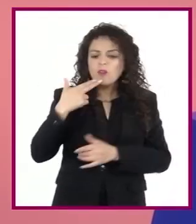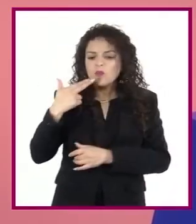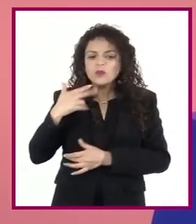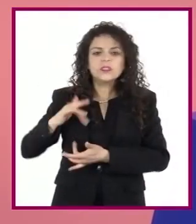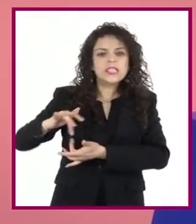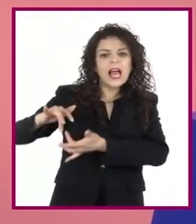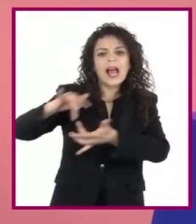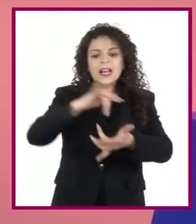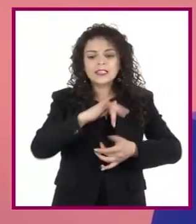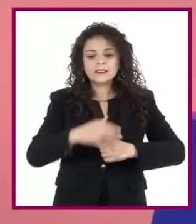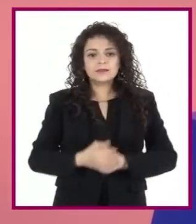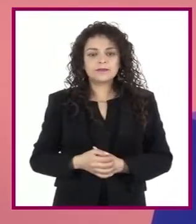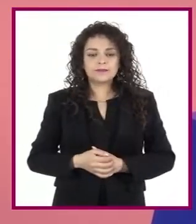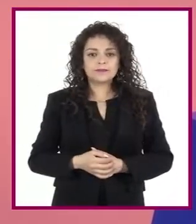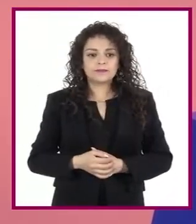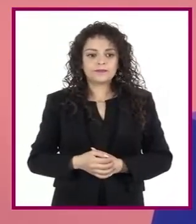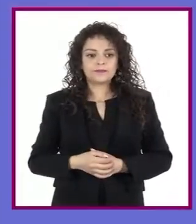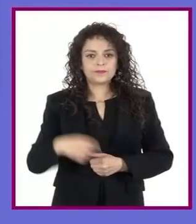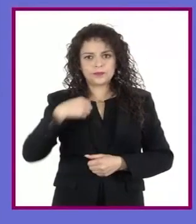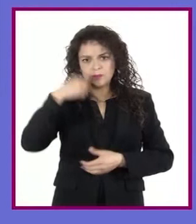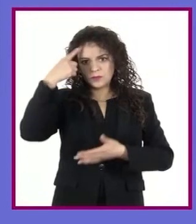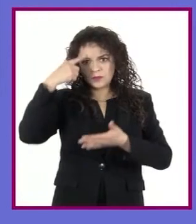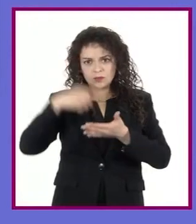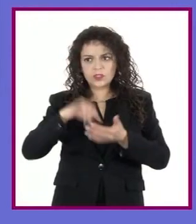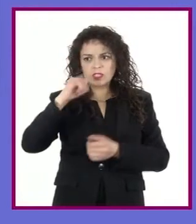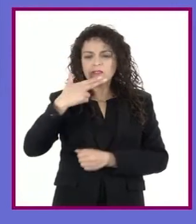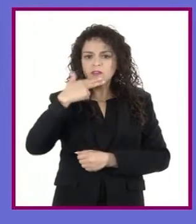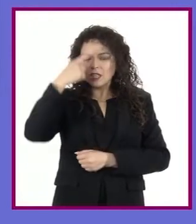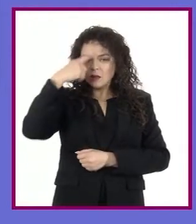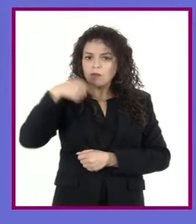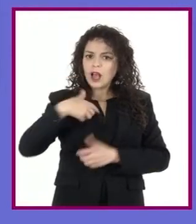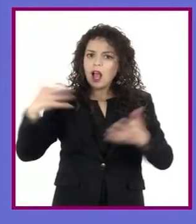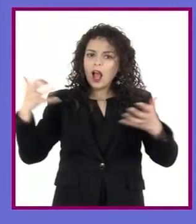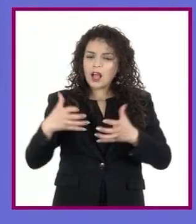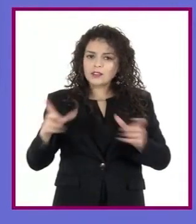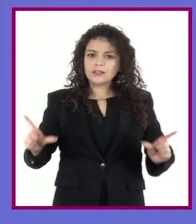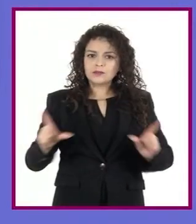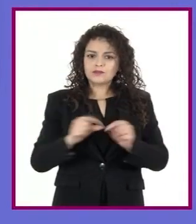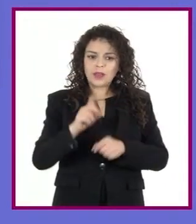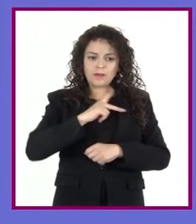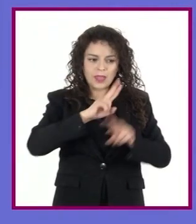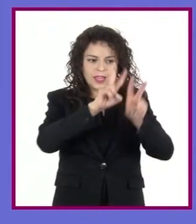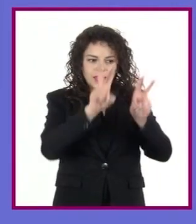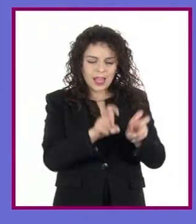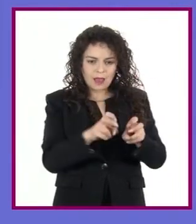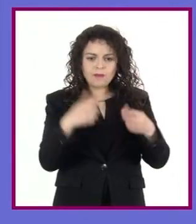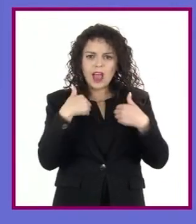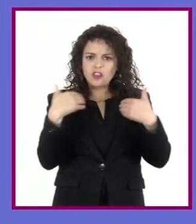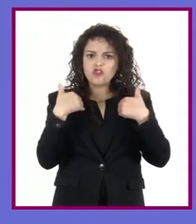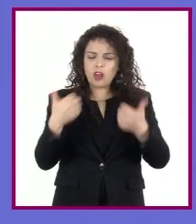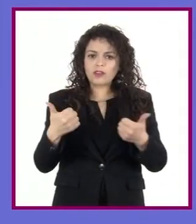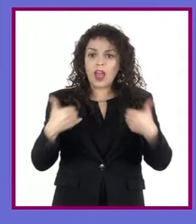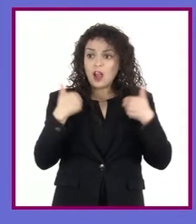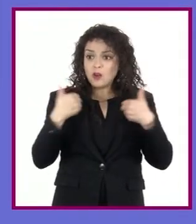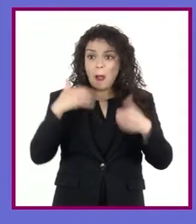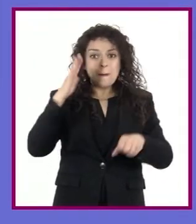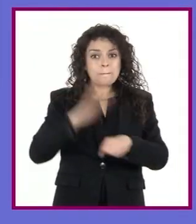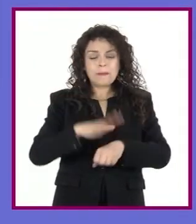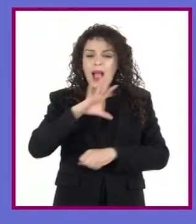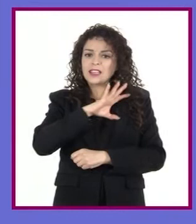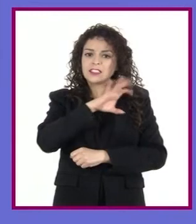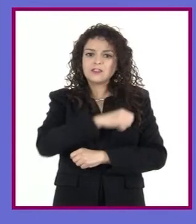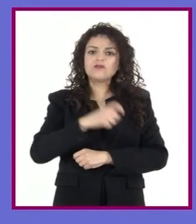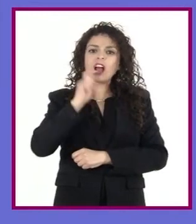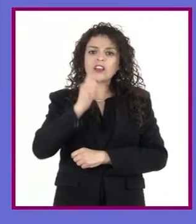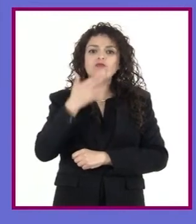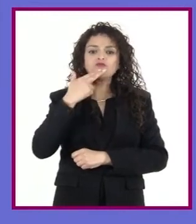Creo que sí me sirve para desarrollar mi tema. Mi primera interpretación es que los jóvenes eligen las redes para comunicarse